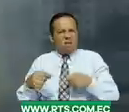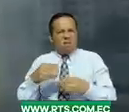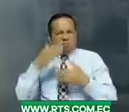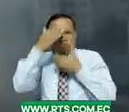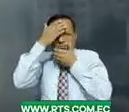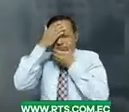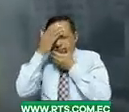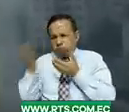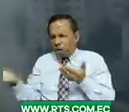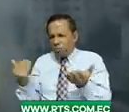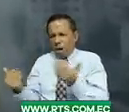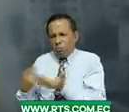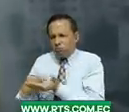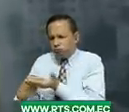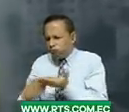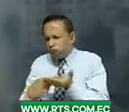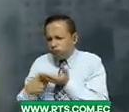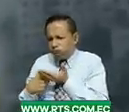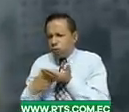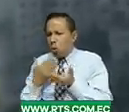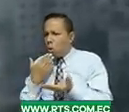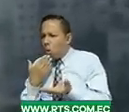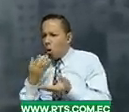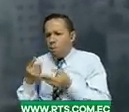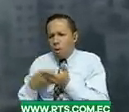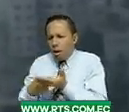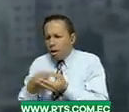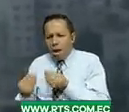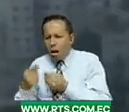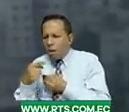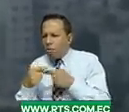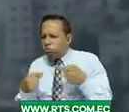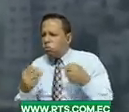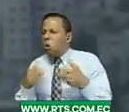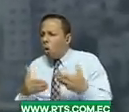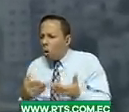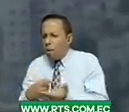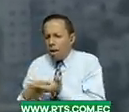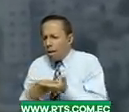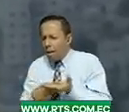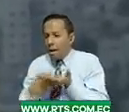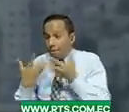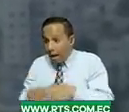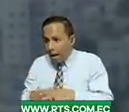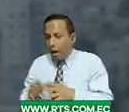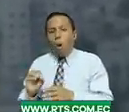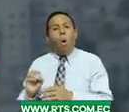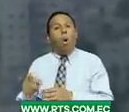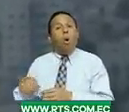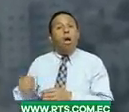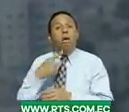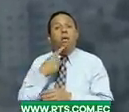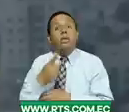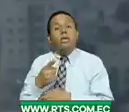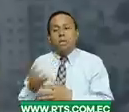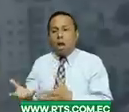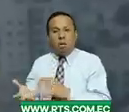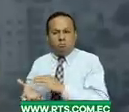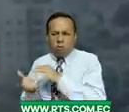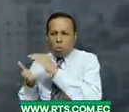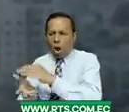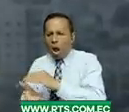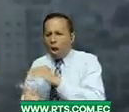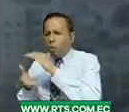reunían antes y después de sus acciones, también como depósito de armas y explosivos, además de ser centro de